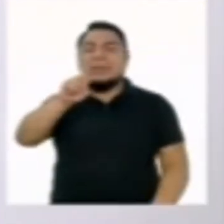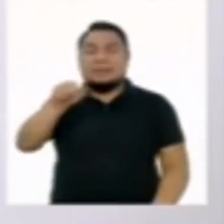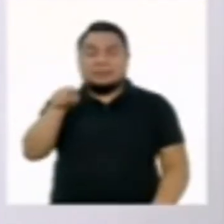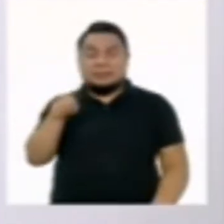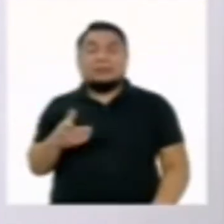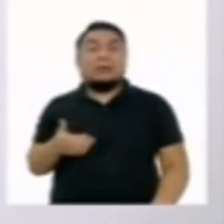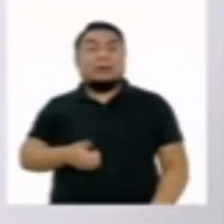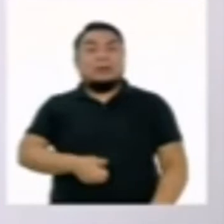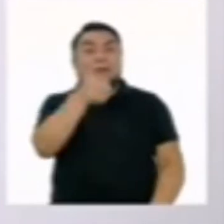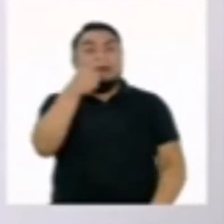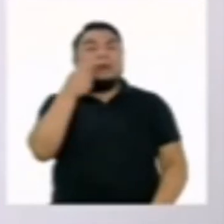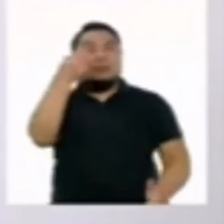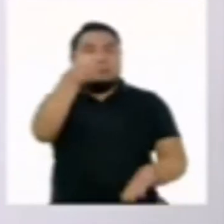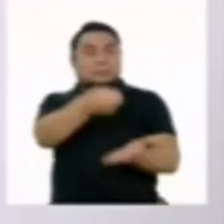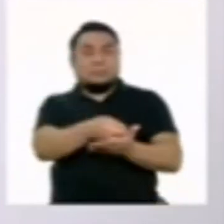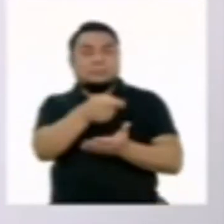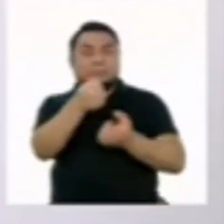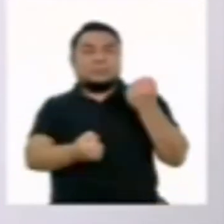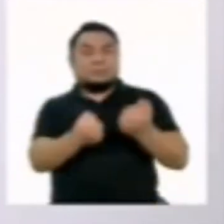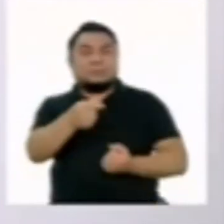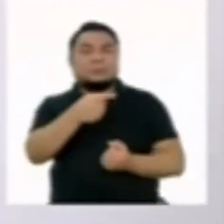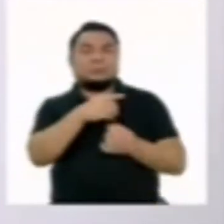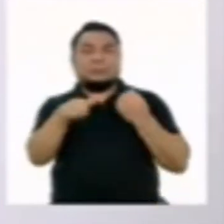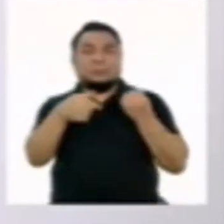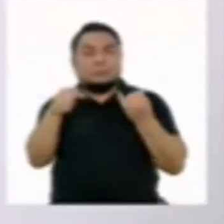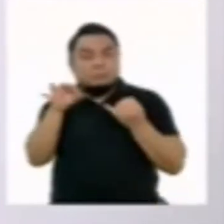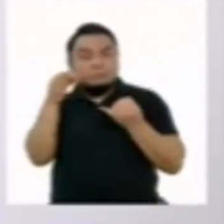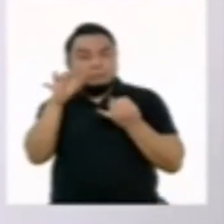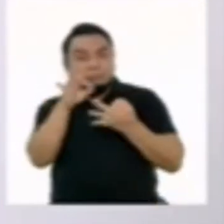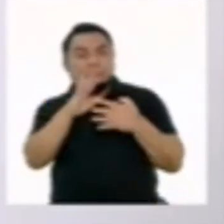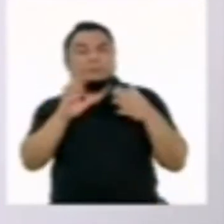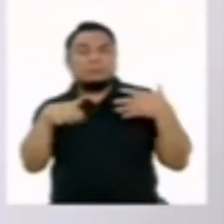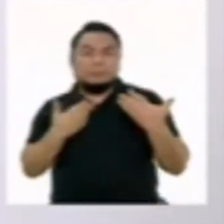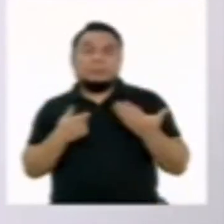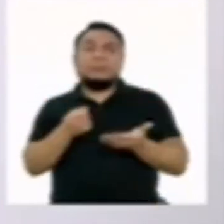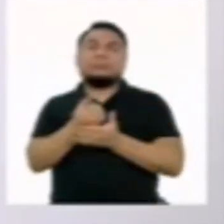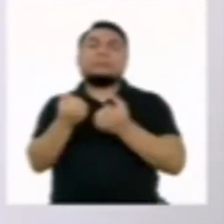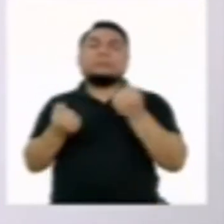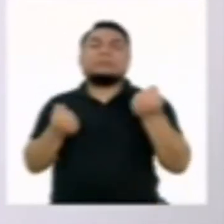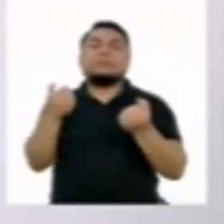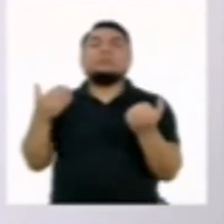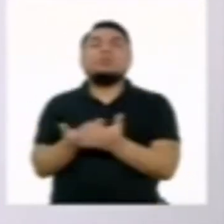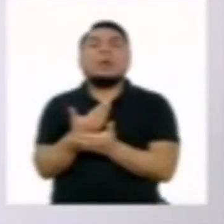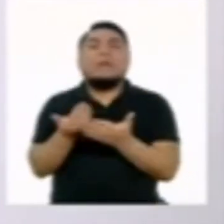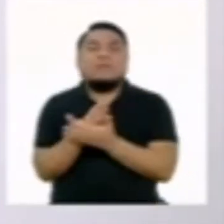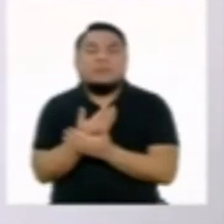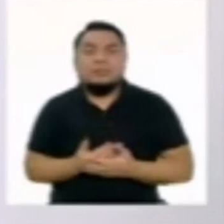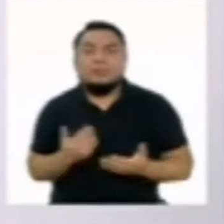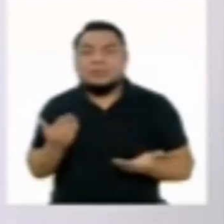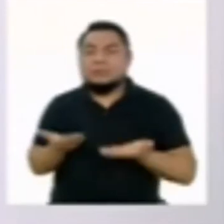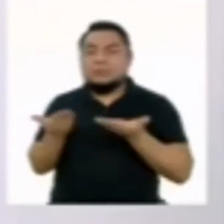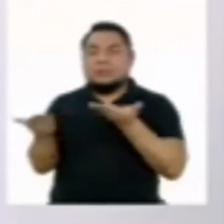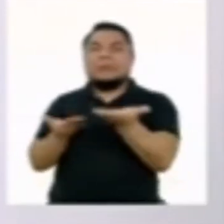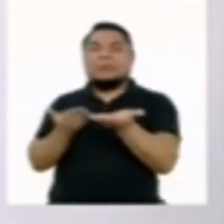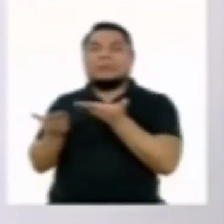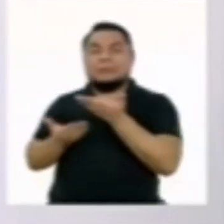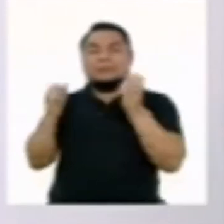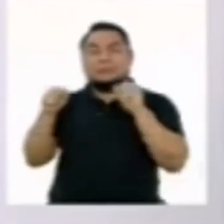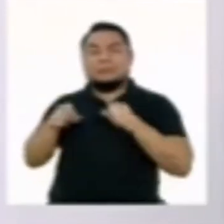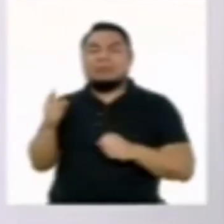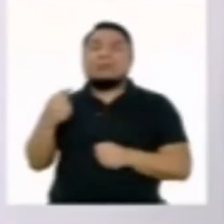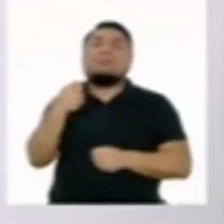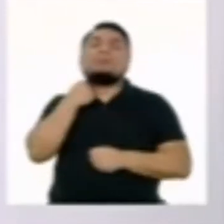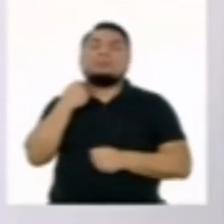un bono para que los transportistas, bajo ciertas condiciones, puedan adquirir vehículos nuevos y brindar un servicio que